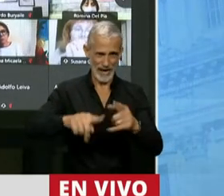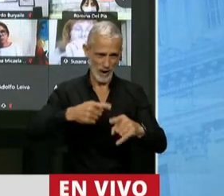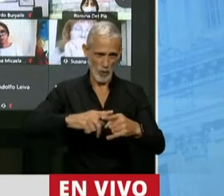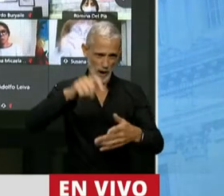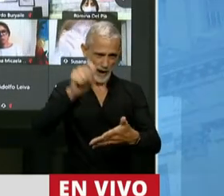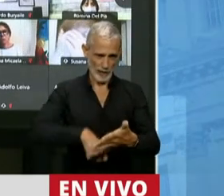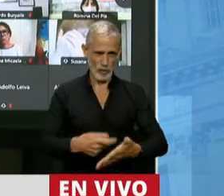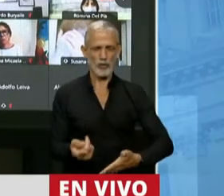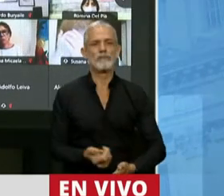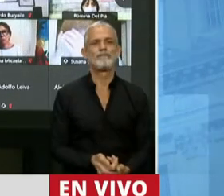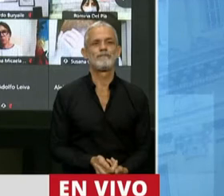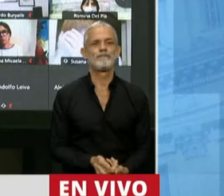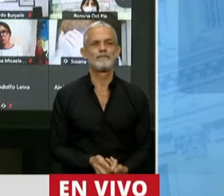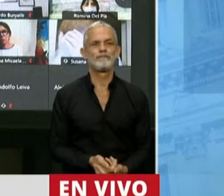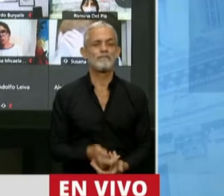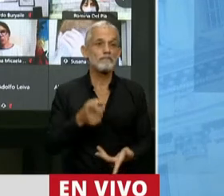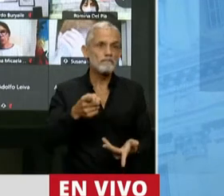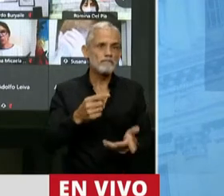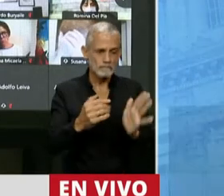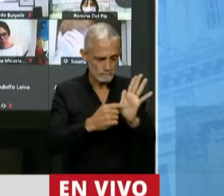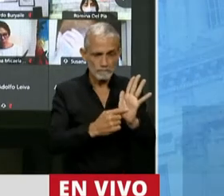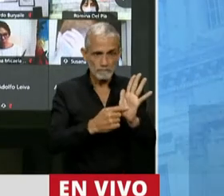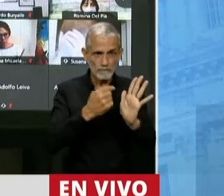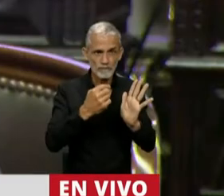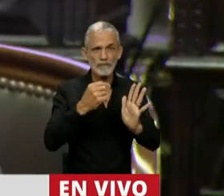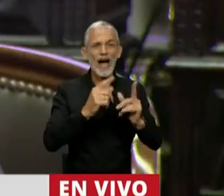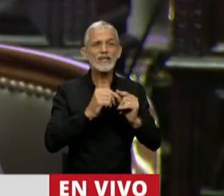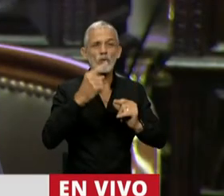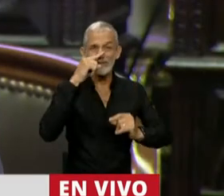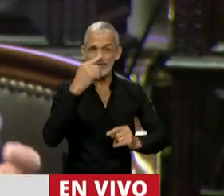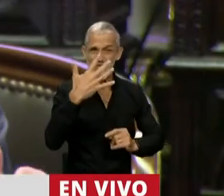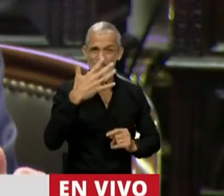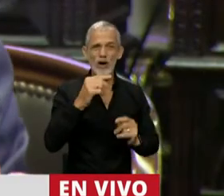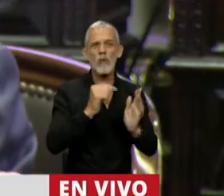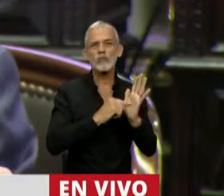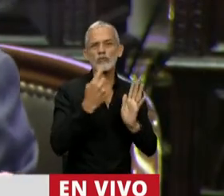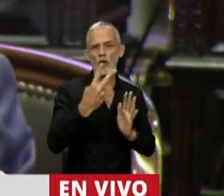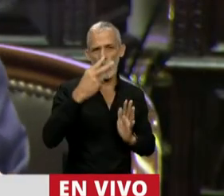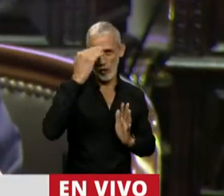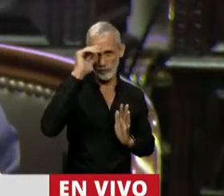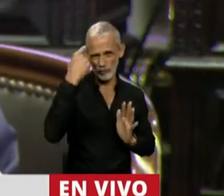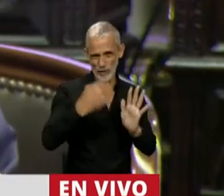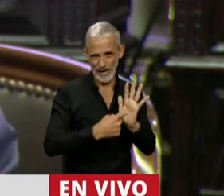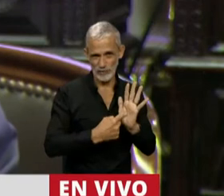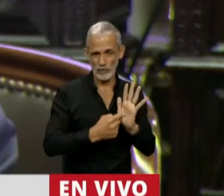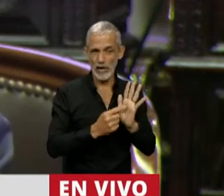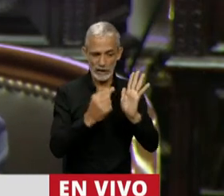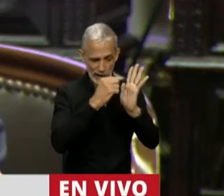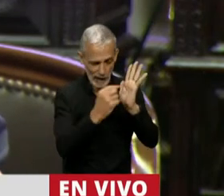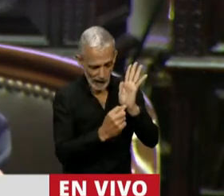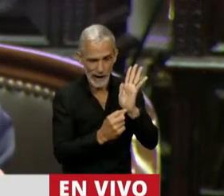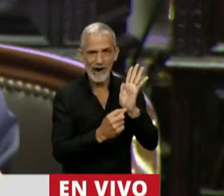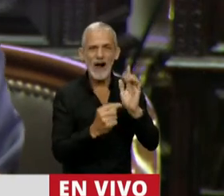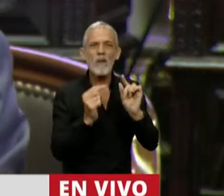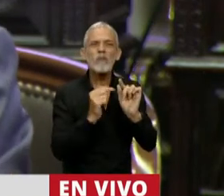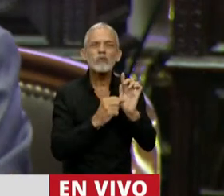A esto que prevé y contempla el artículo 75, inciso segundo, se le agrega la cláusula transitoria sexta